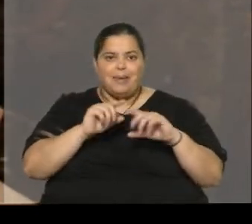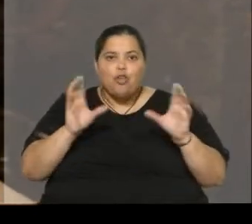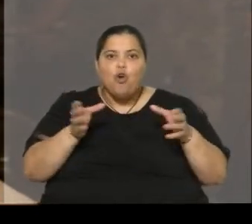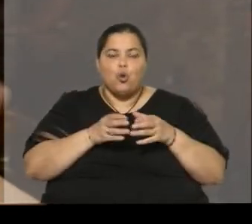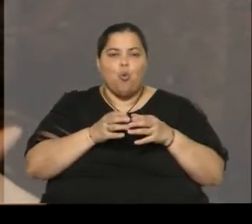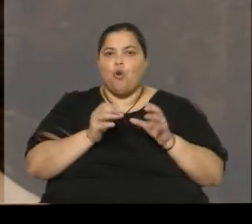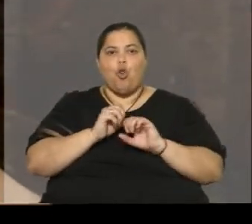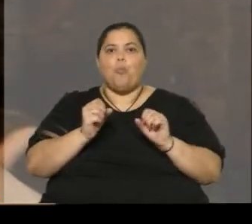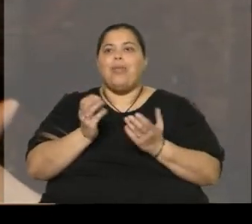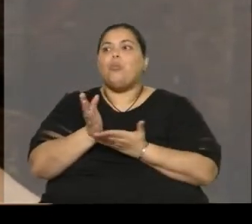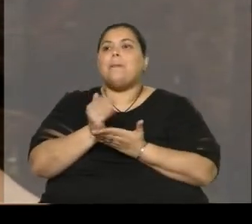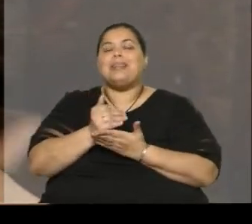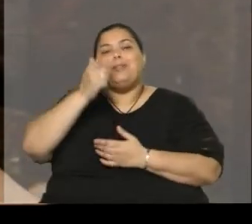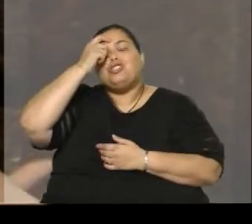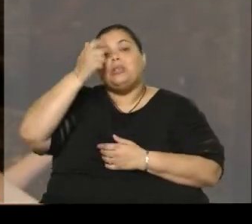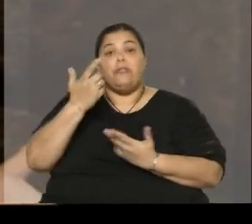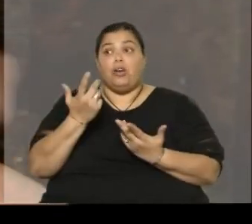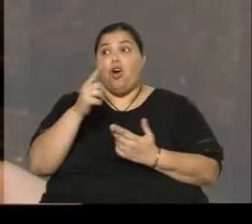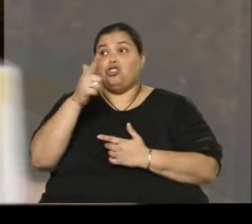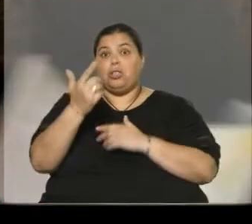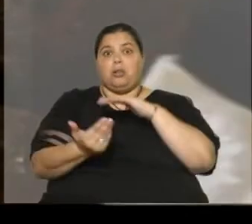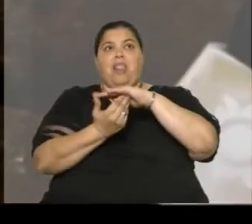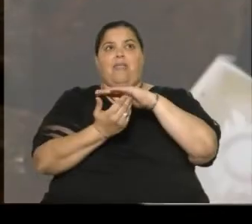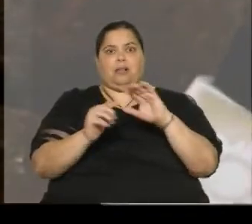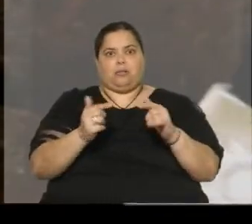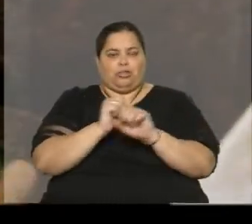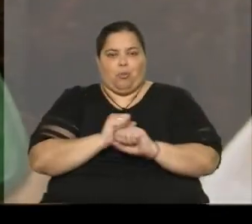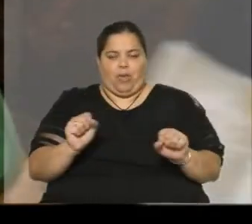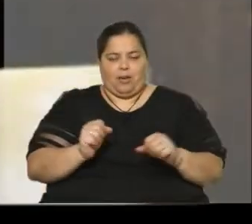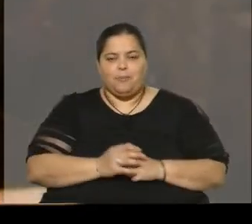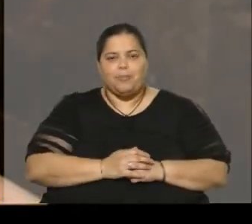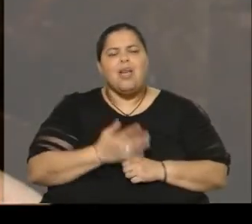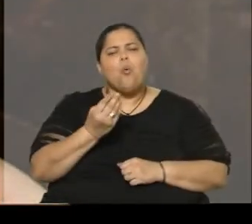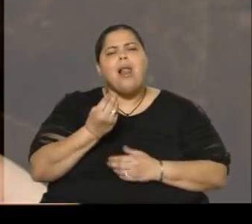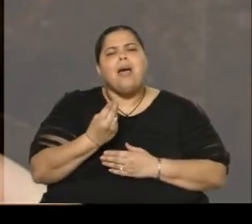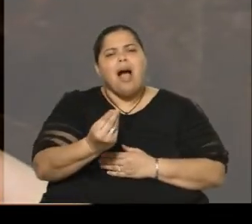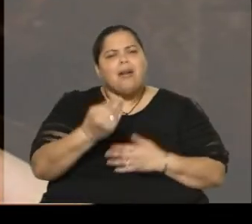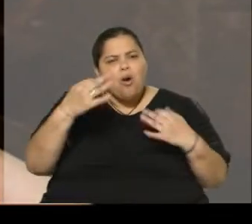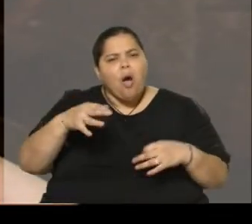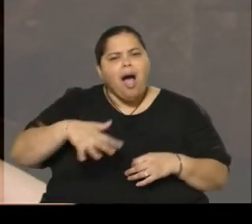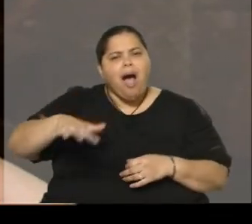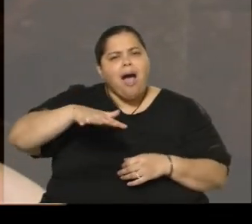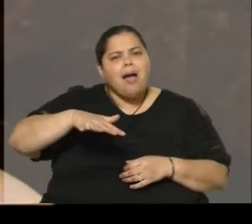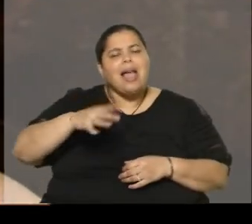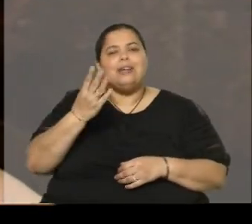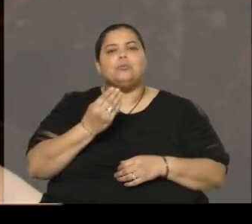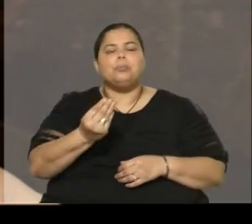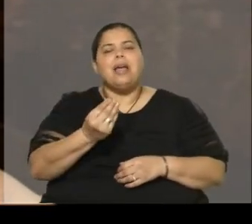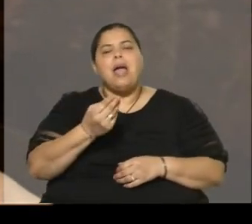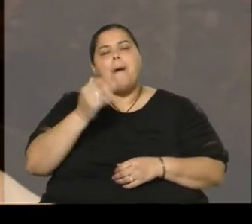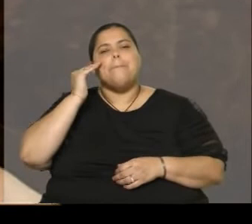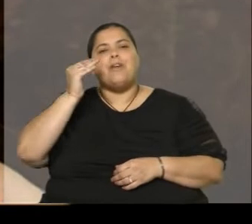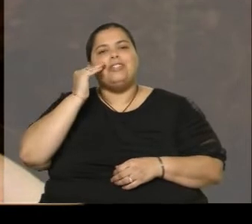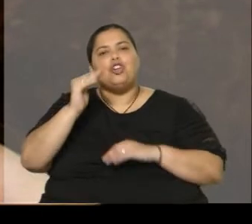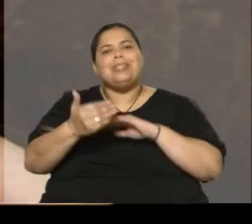No puede haber departamentos científicos acéfalos. ¿Qué cargo es concretamente? ¿En qué área? Es un cargo de profesor titular